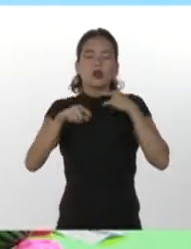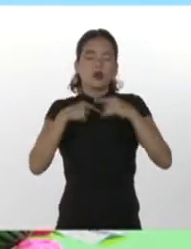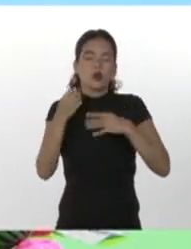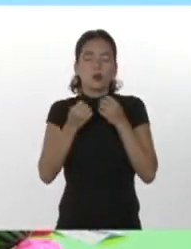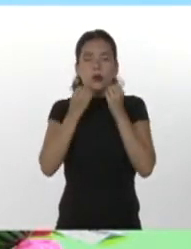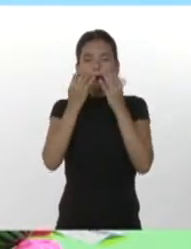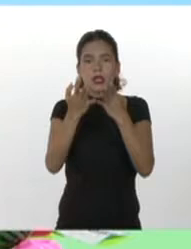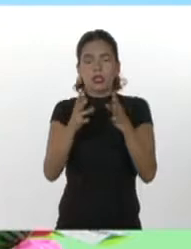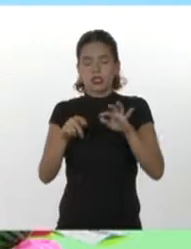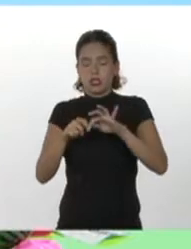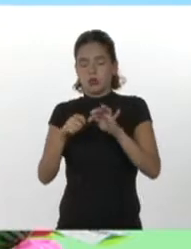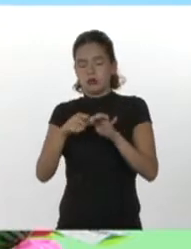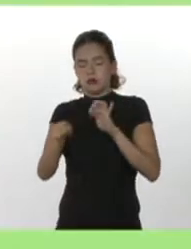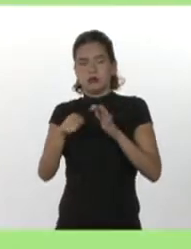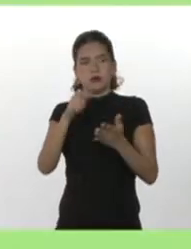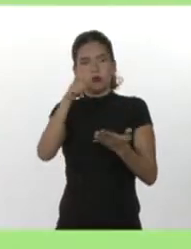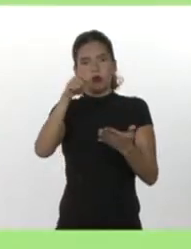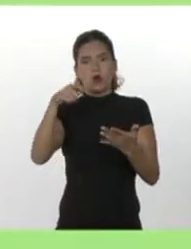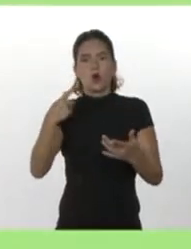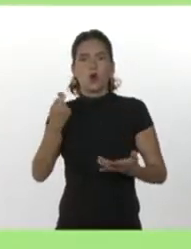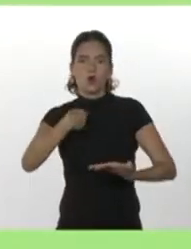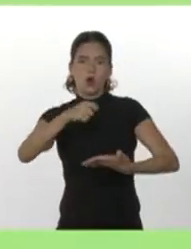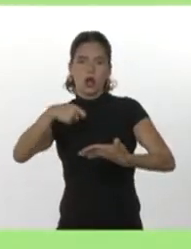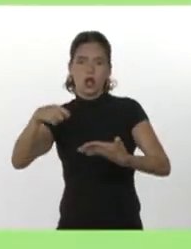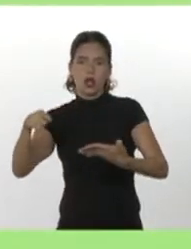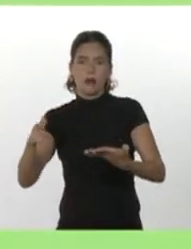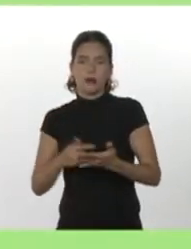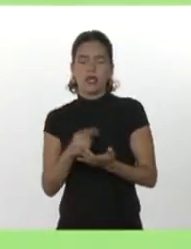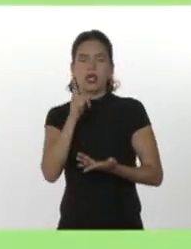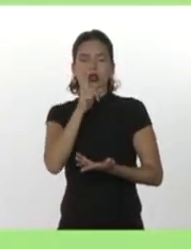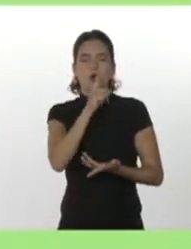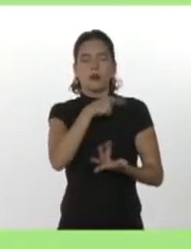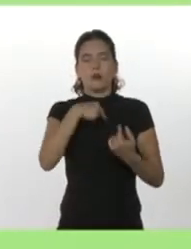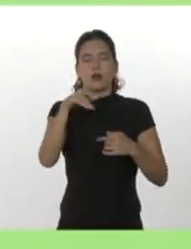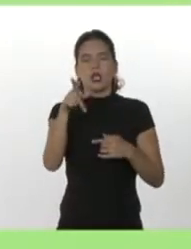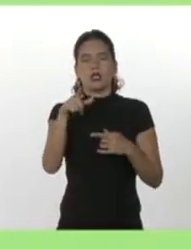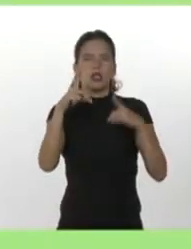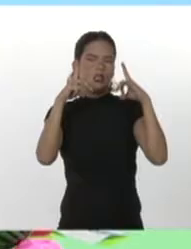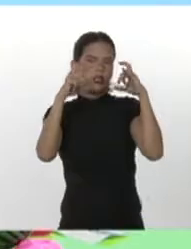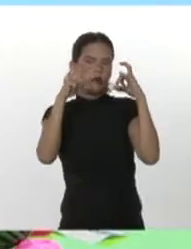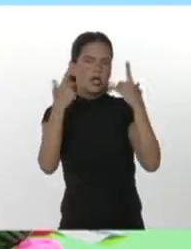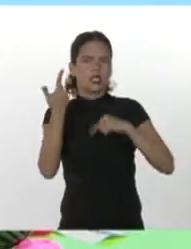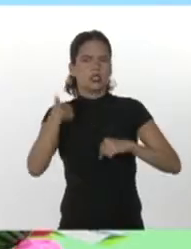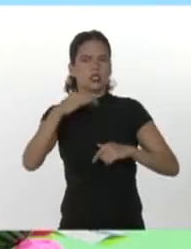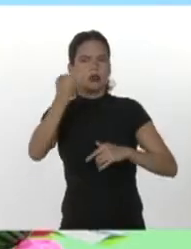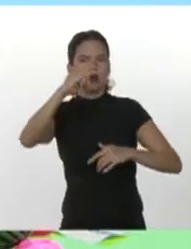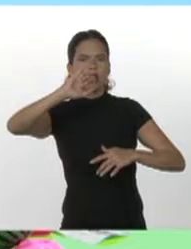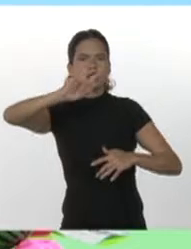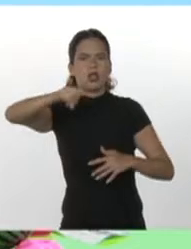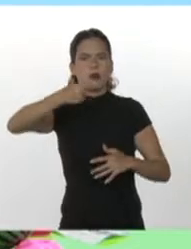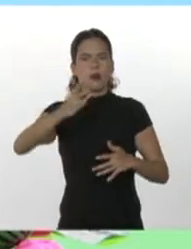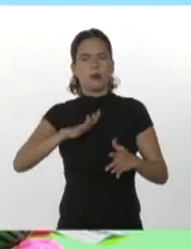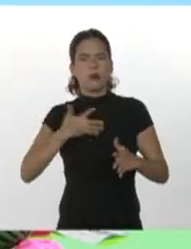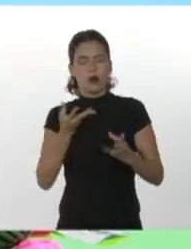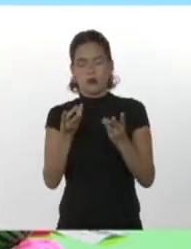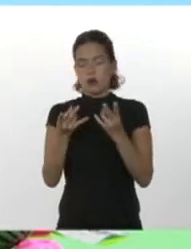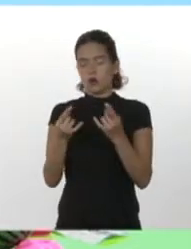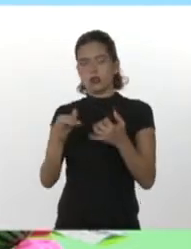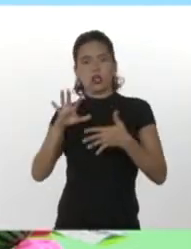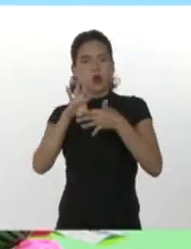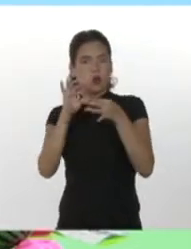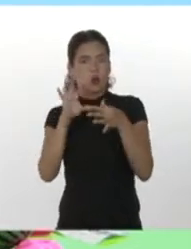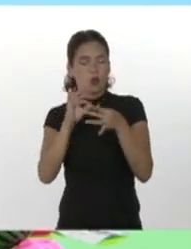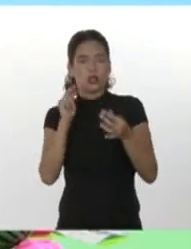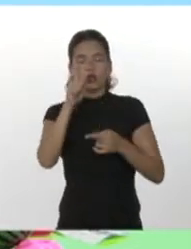puede expresar con un lápiz el nombre de la figura que tenemos allí. Después podemos contar algún